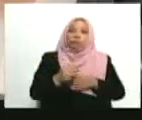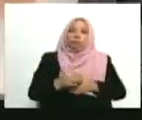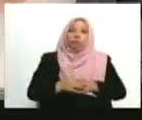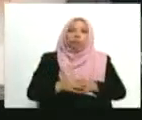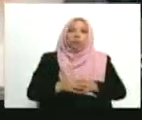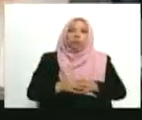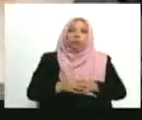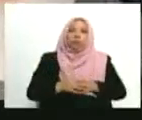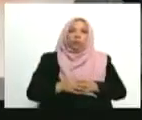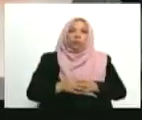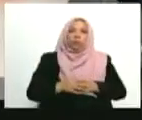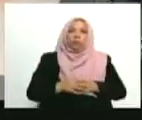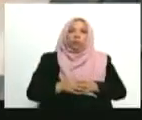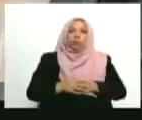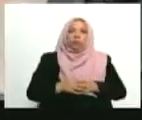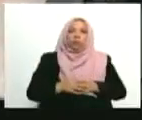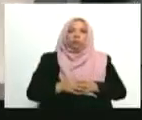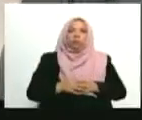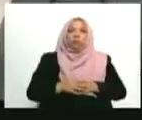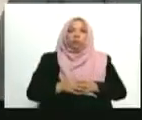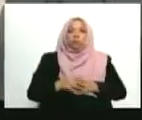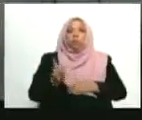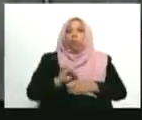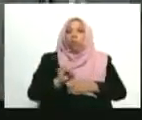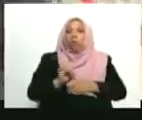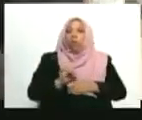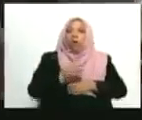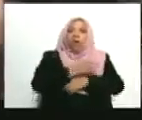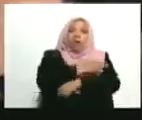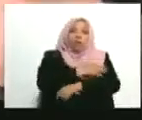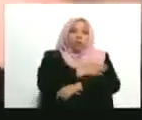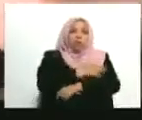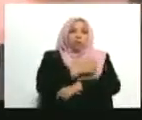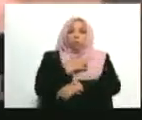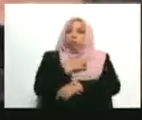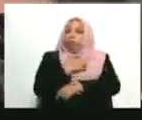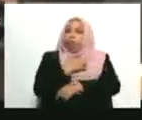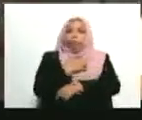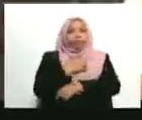Pero al no, digamos, la izquierda no pudo